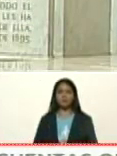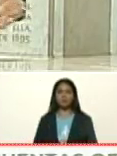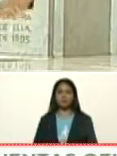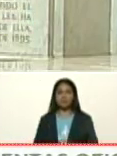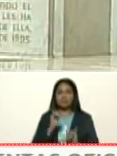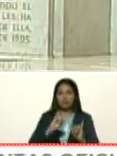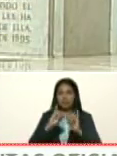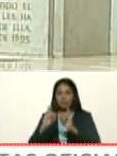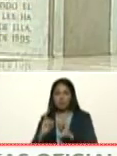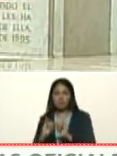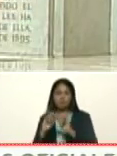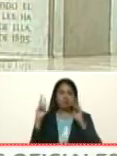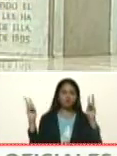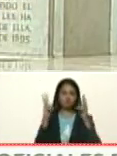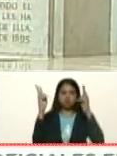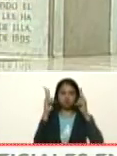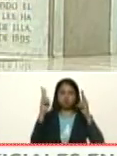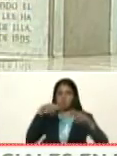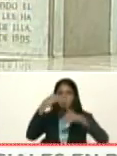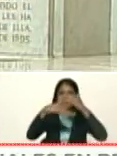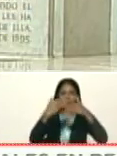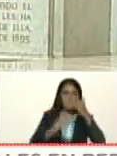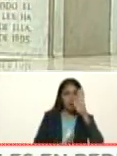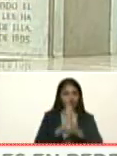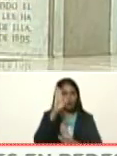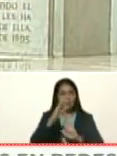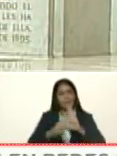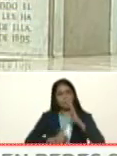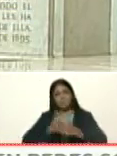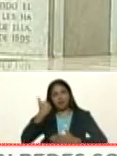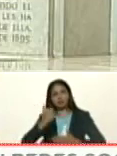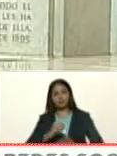esa proeza y todas las que estarían por venir.